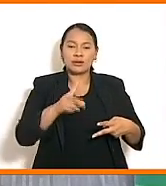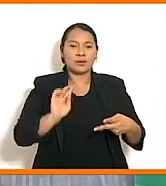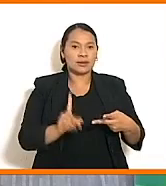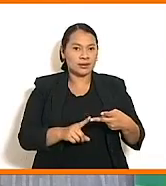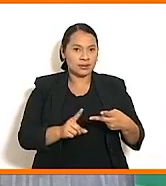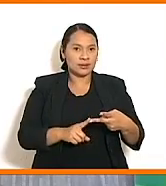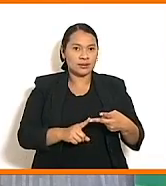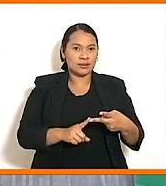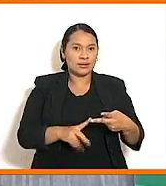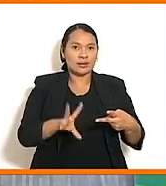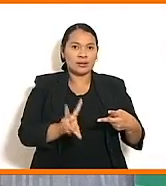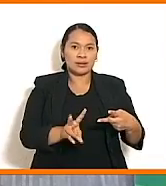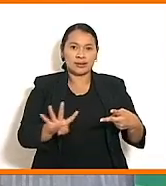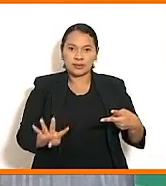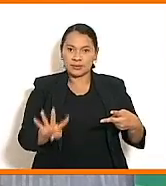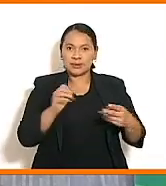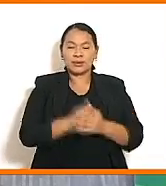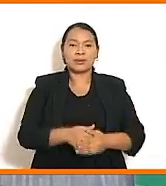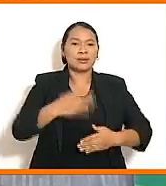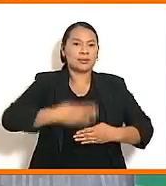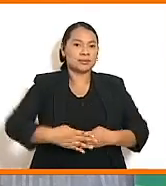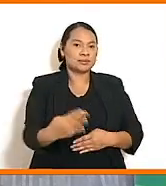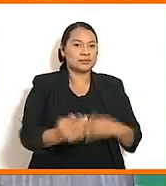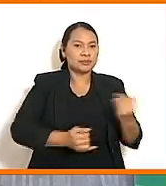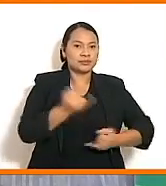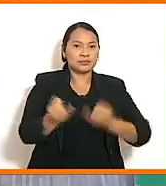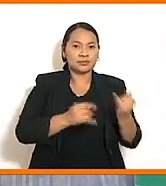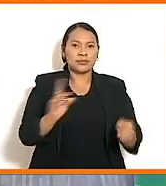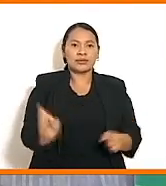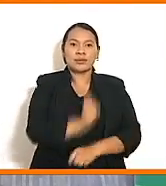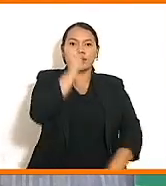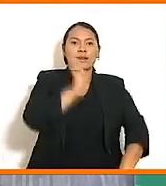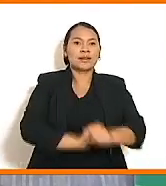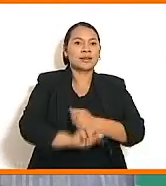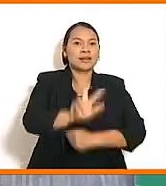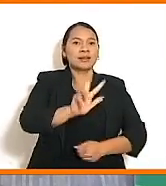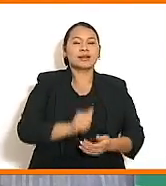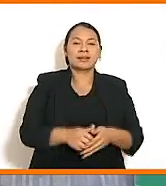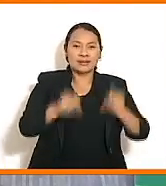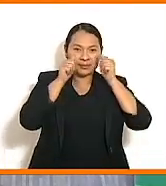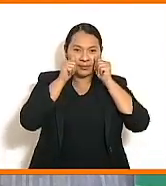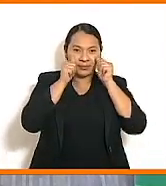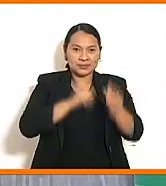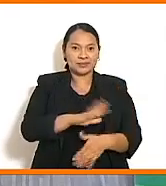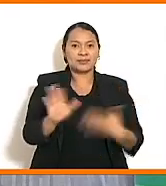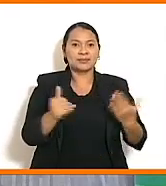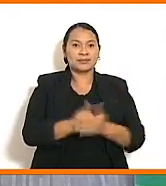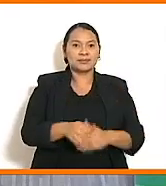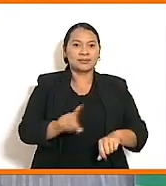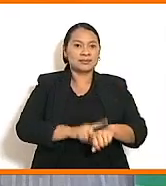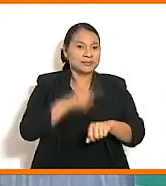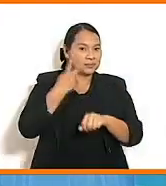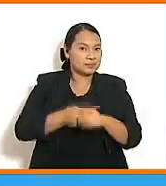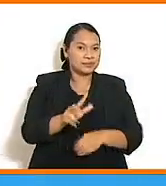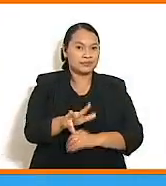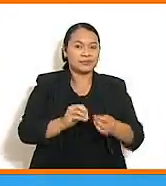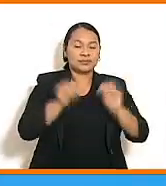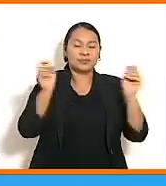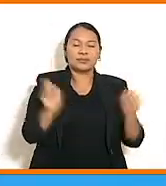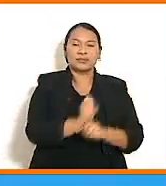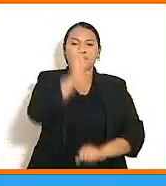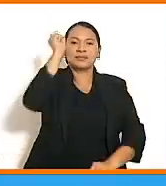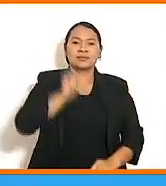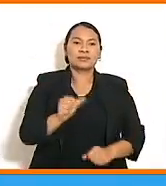2, 74. Continuamos pegando y ganando con Pega 3. Atentos, porque tus tres números favorecidos se vienen en esta